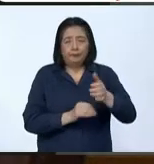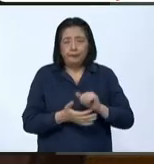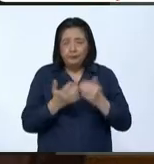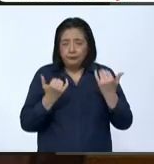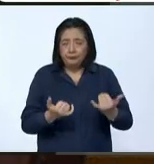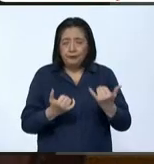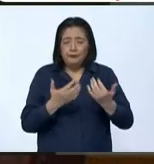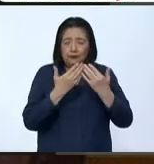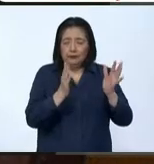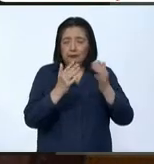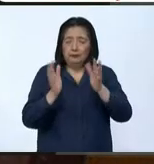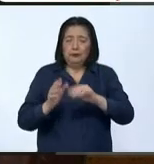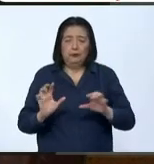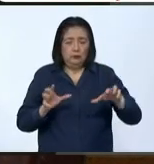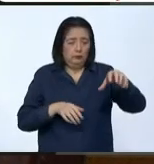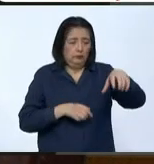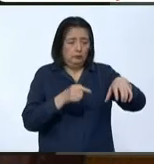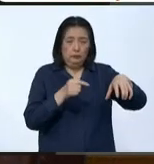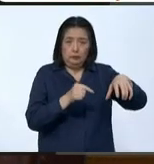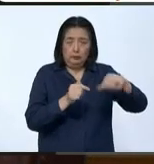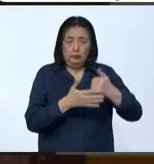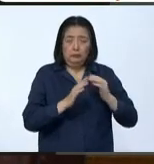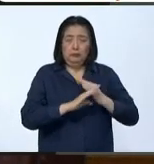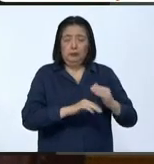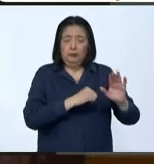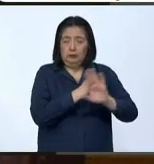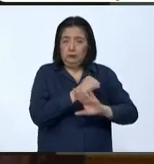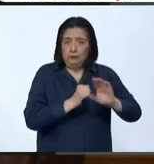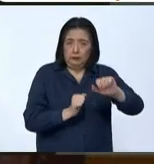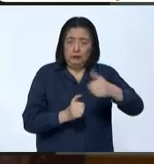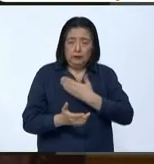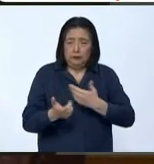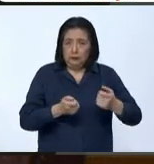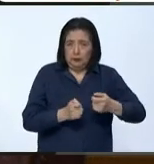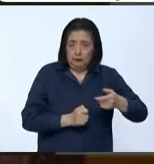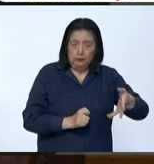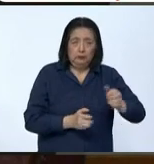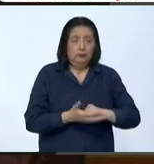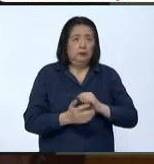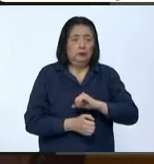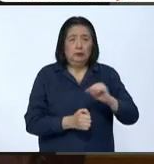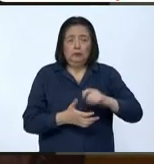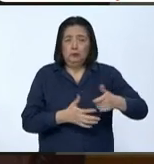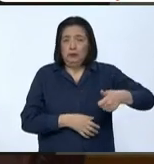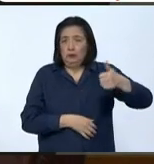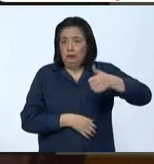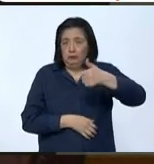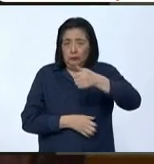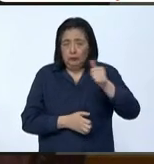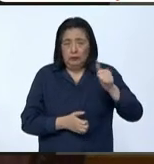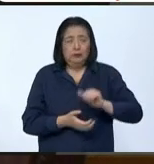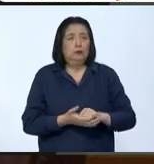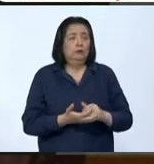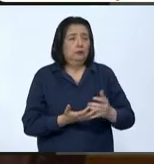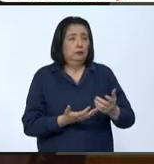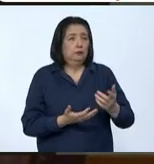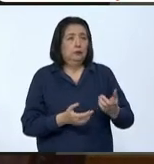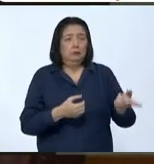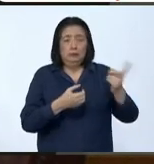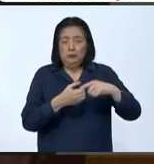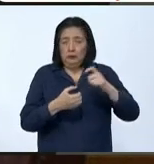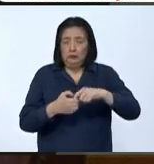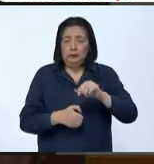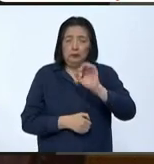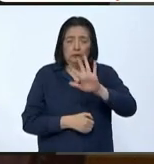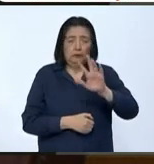la recientemente creada unidad funcional para la defensa jurídica del Estado contra altos funcionarios participa